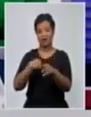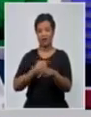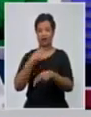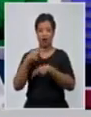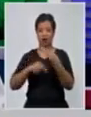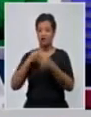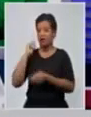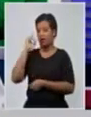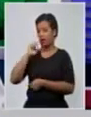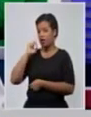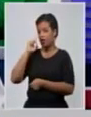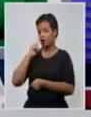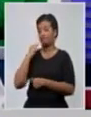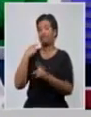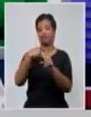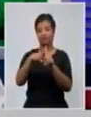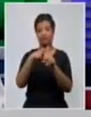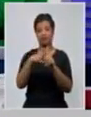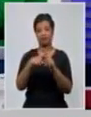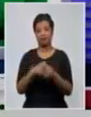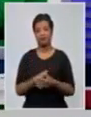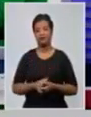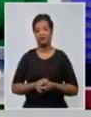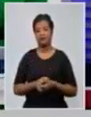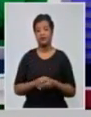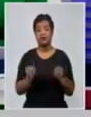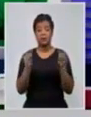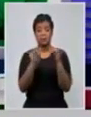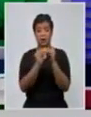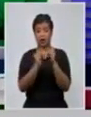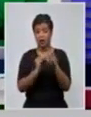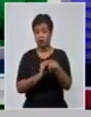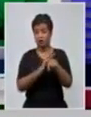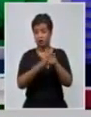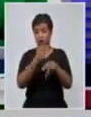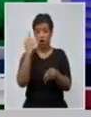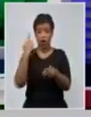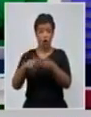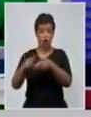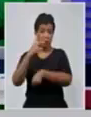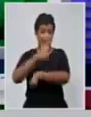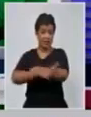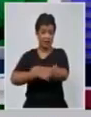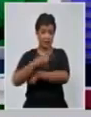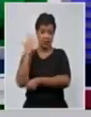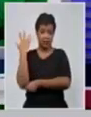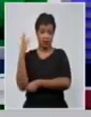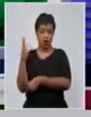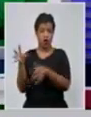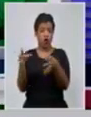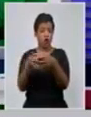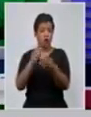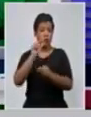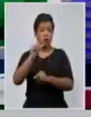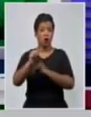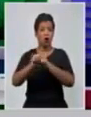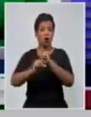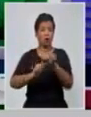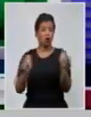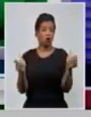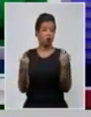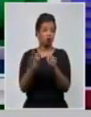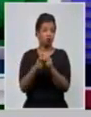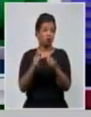positivo. Con fuente de infección en el exterior, un grupo de riesgo que ha ido disminuyendo al disminuir